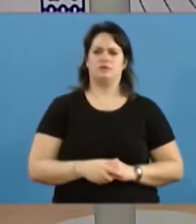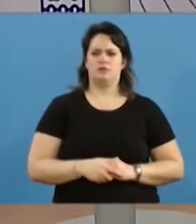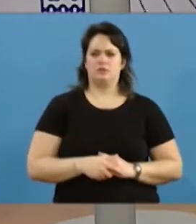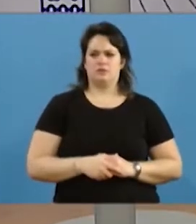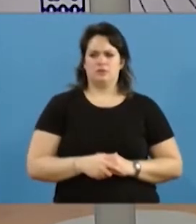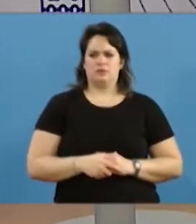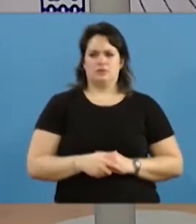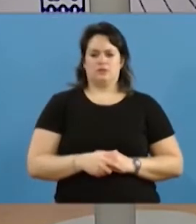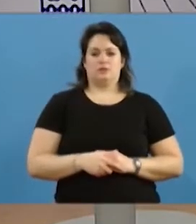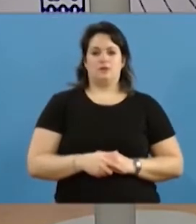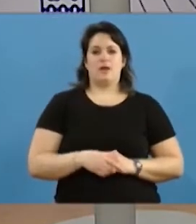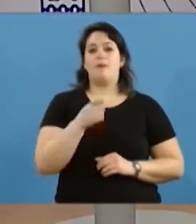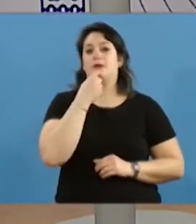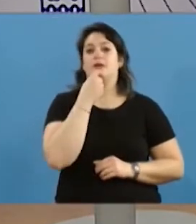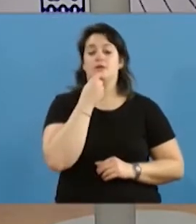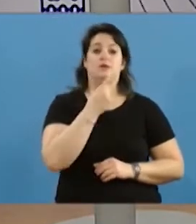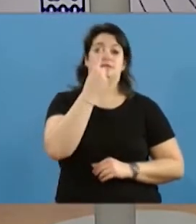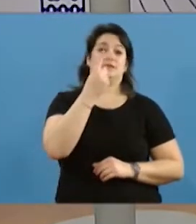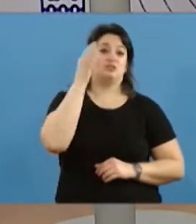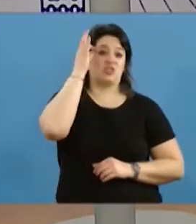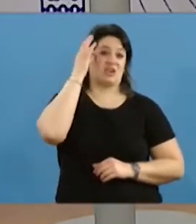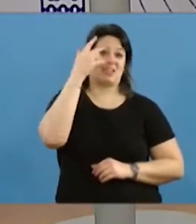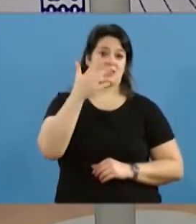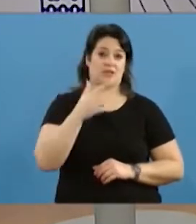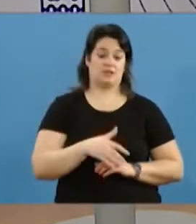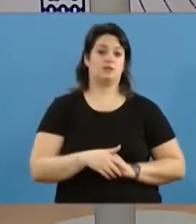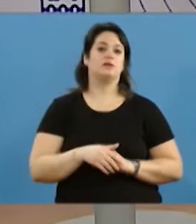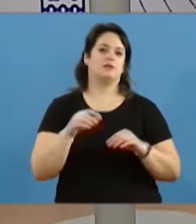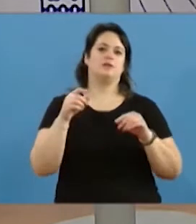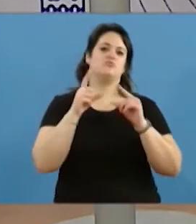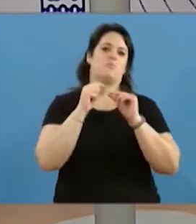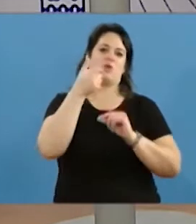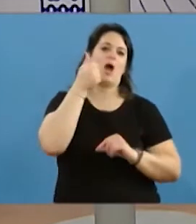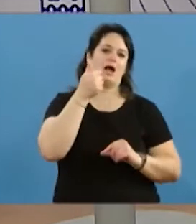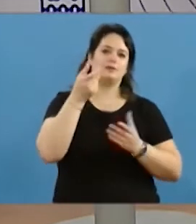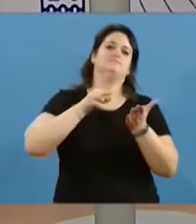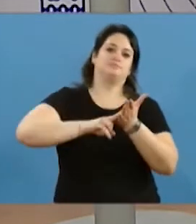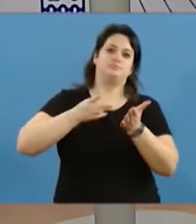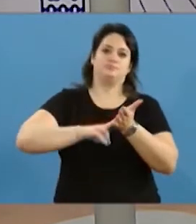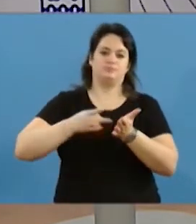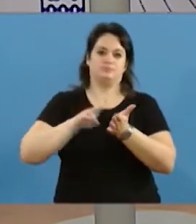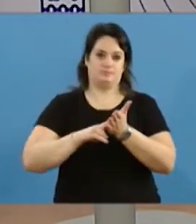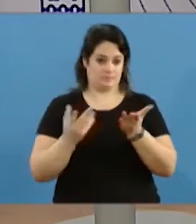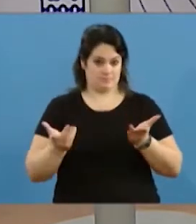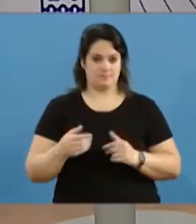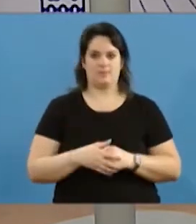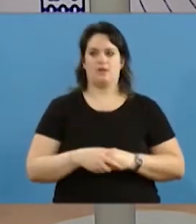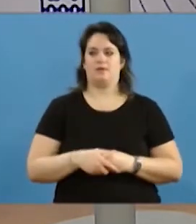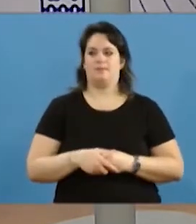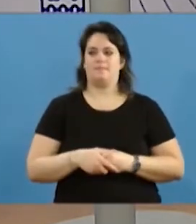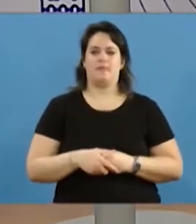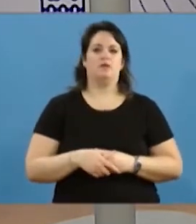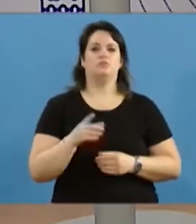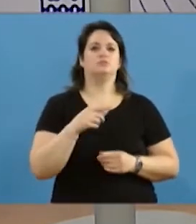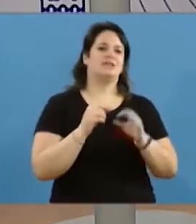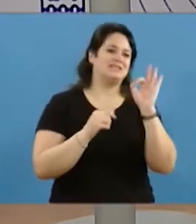Yo supónganse que tengo 133, que es el de la A. Uh-huh. Entonces, ¿qué voy a hacer? No voy a empezar a